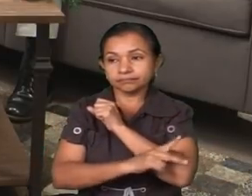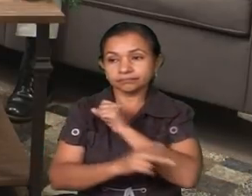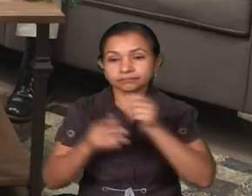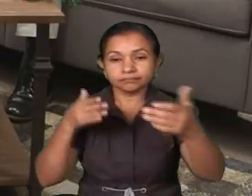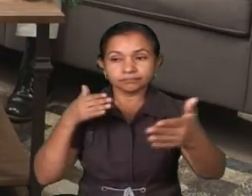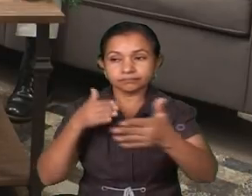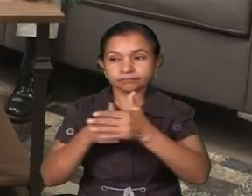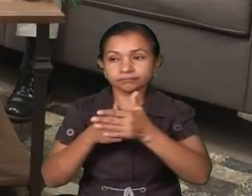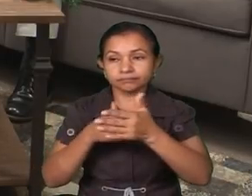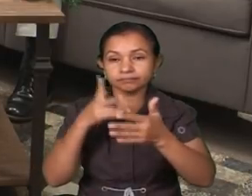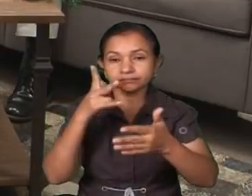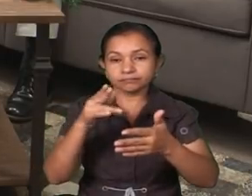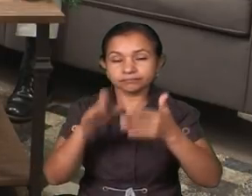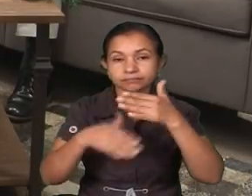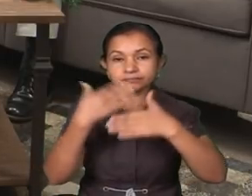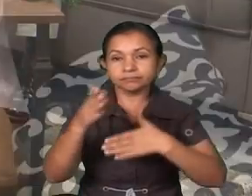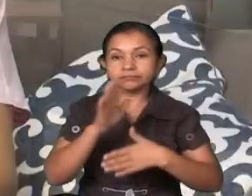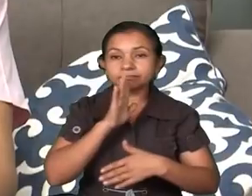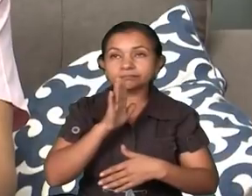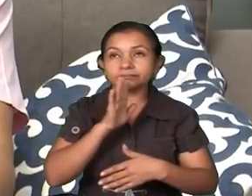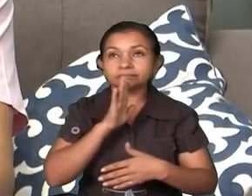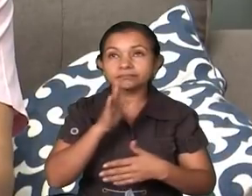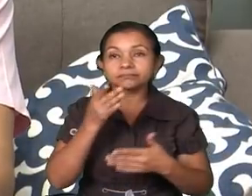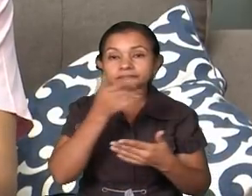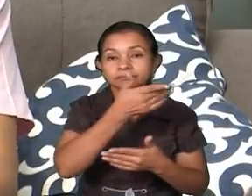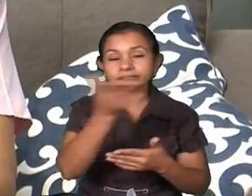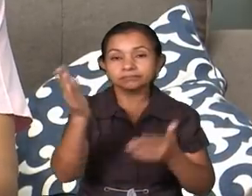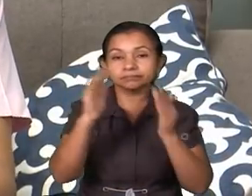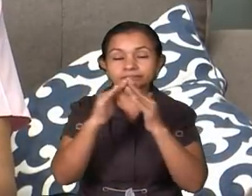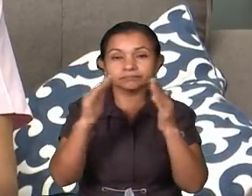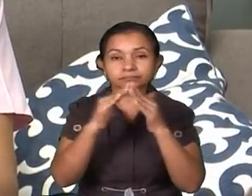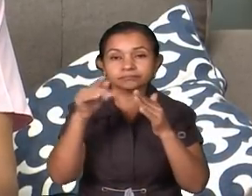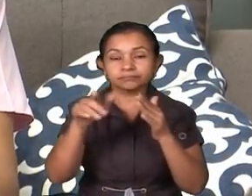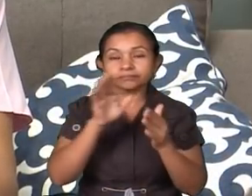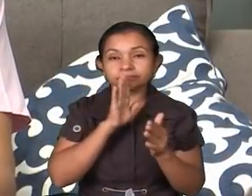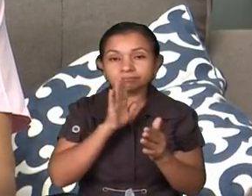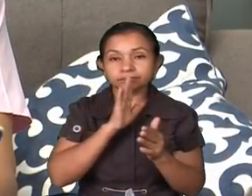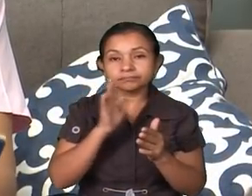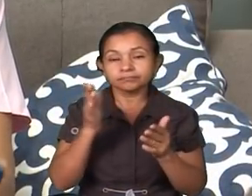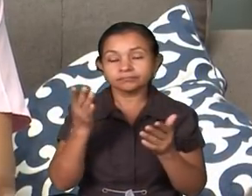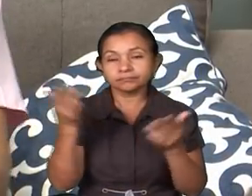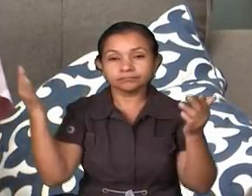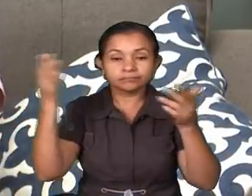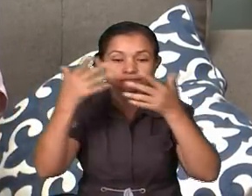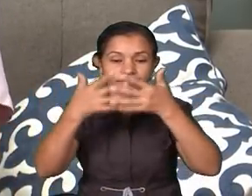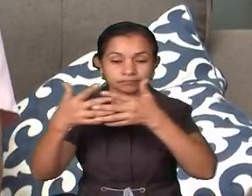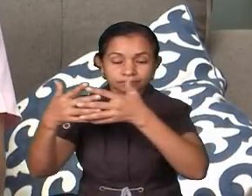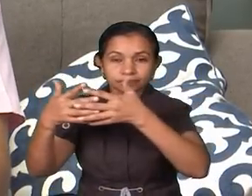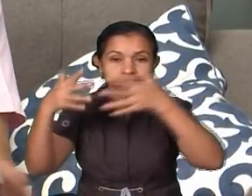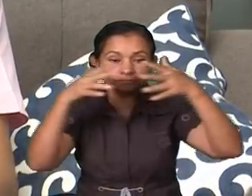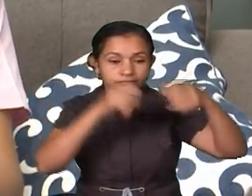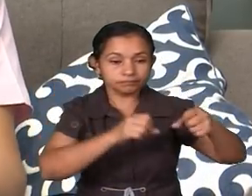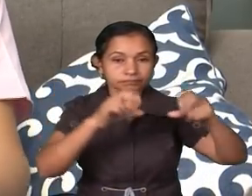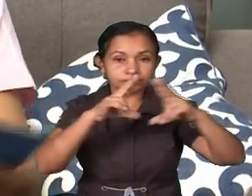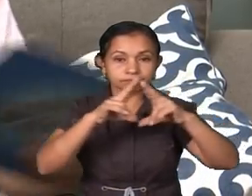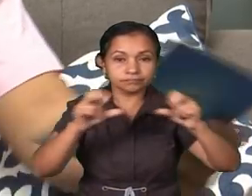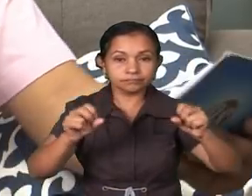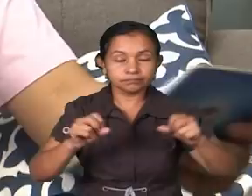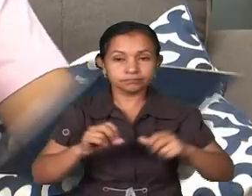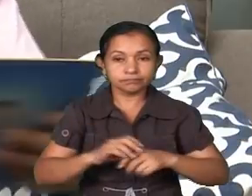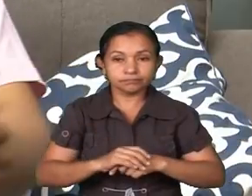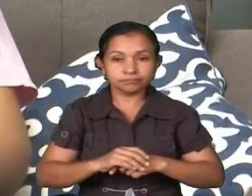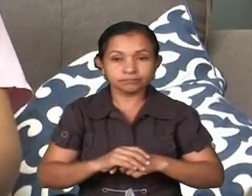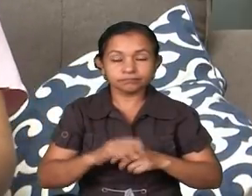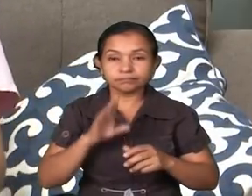hacer una pausa, pero al volver quiero que hablemos de eso. Y usted que está en su hogar, hoy estamos conversando sobre el injerencismo norteamericano en Nicaragua.